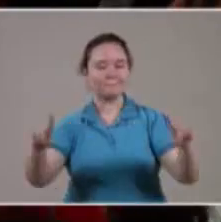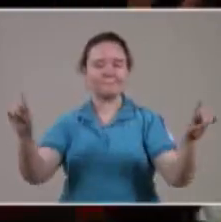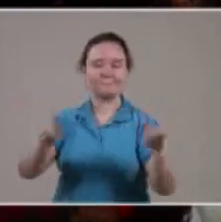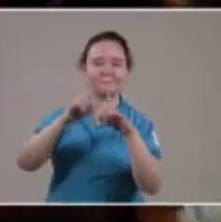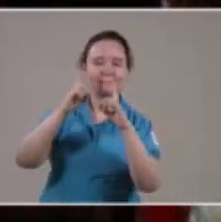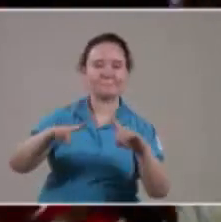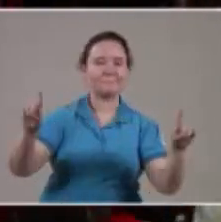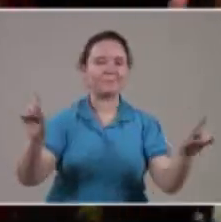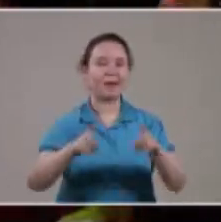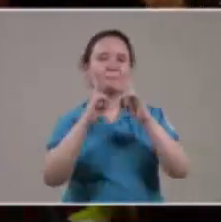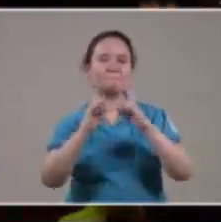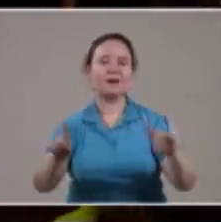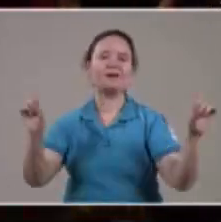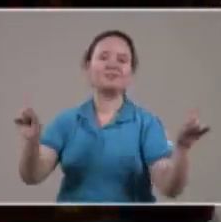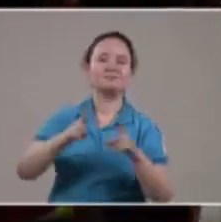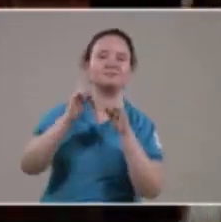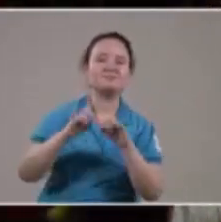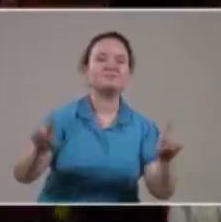¡Gózate!